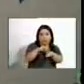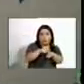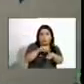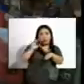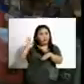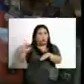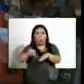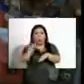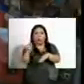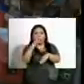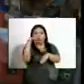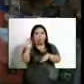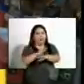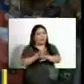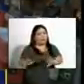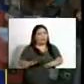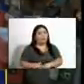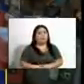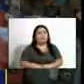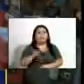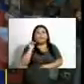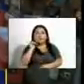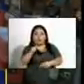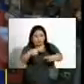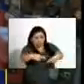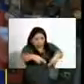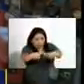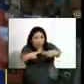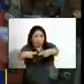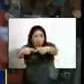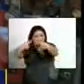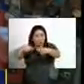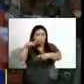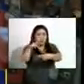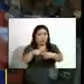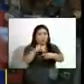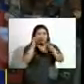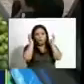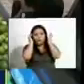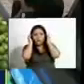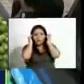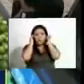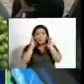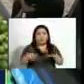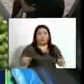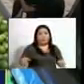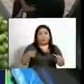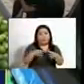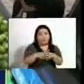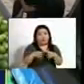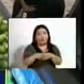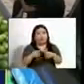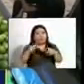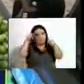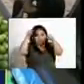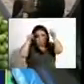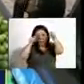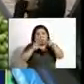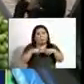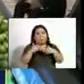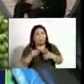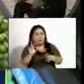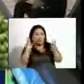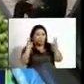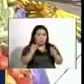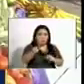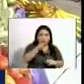admite extranjeros. Las restricciones en los puestos fronterizos también despertaron preocupación a la Organización de las Naciones Unidas para la Alimentación